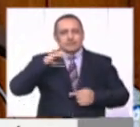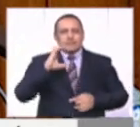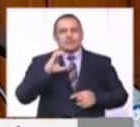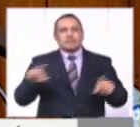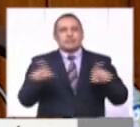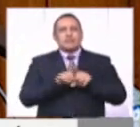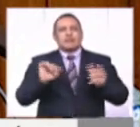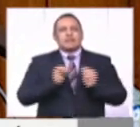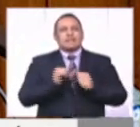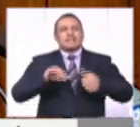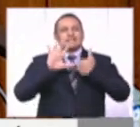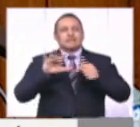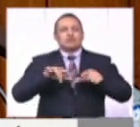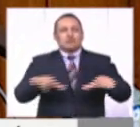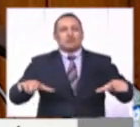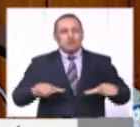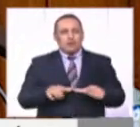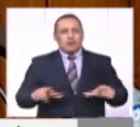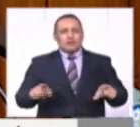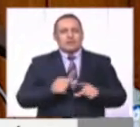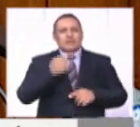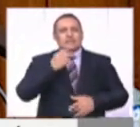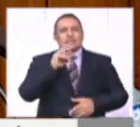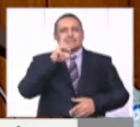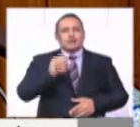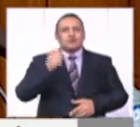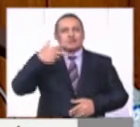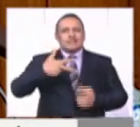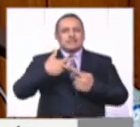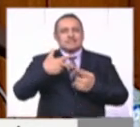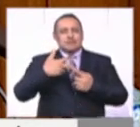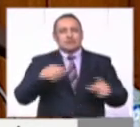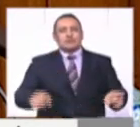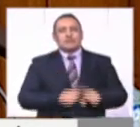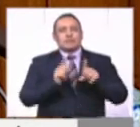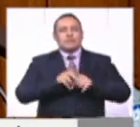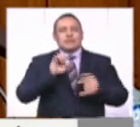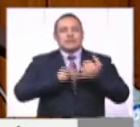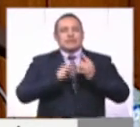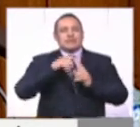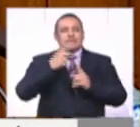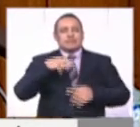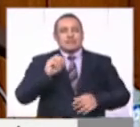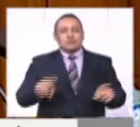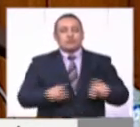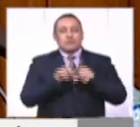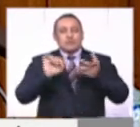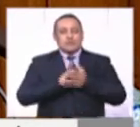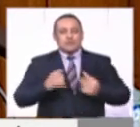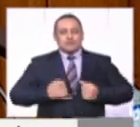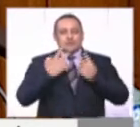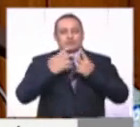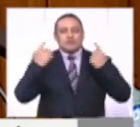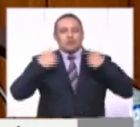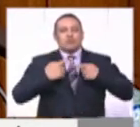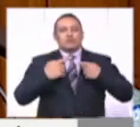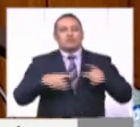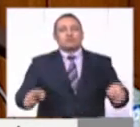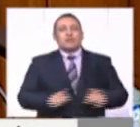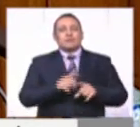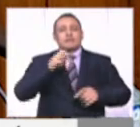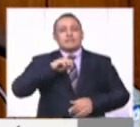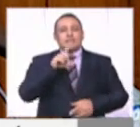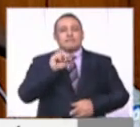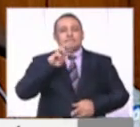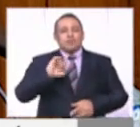ocupamos el sexto lugar en hierro estamos el tercer puesto en estaño somos el tercer mayor productor de estaño plomo